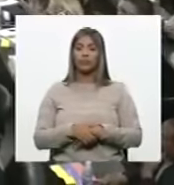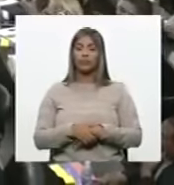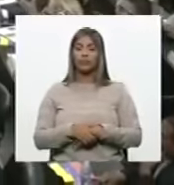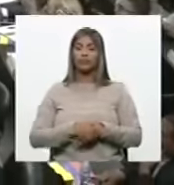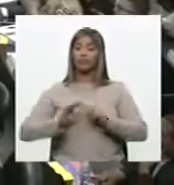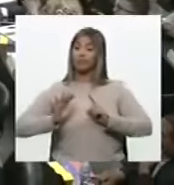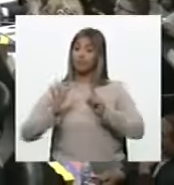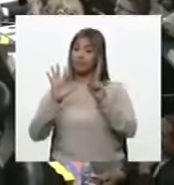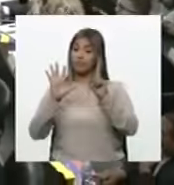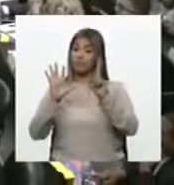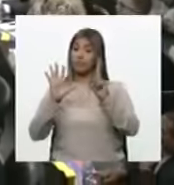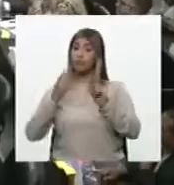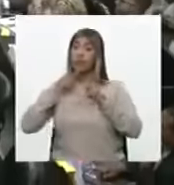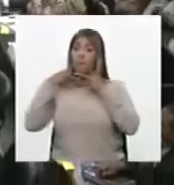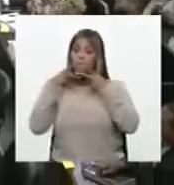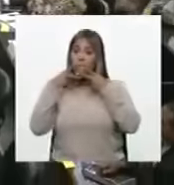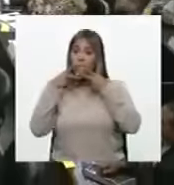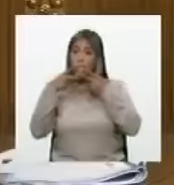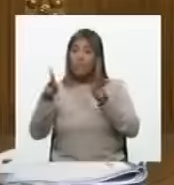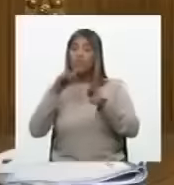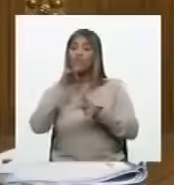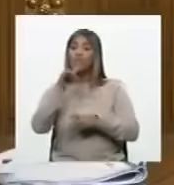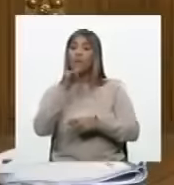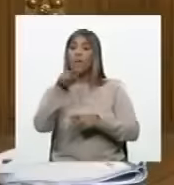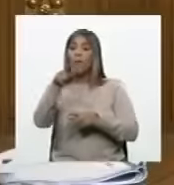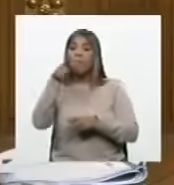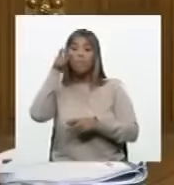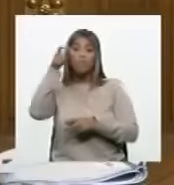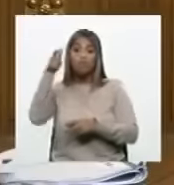Y sexto, publicar este informe para que el